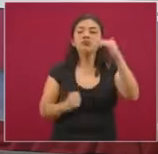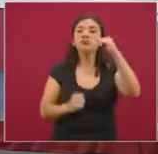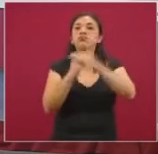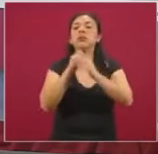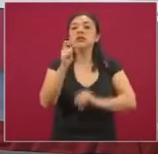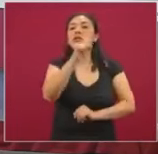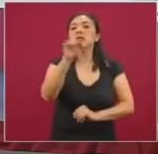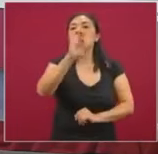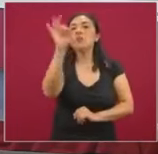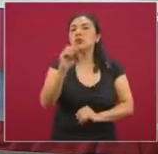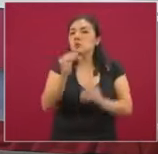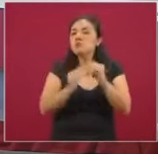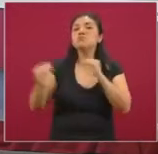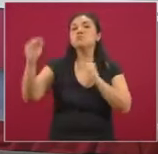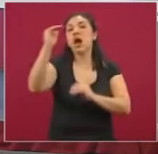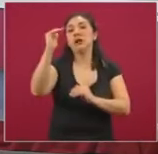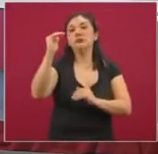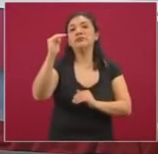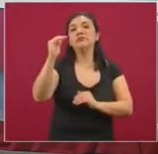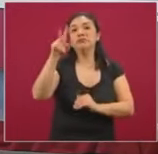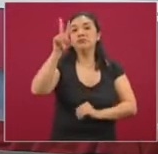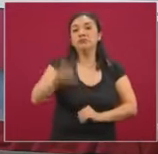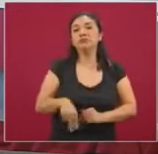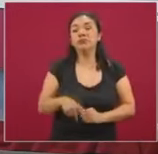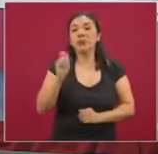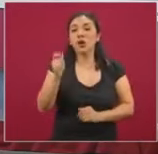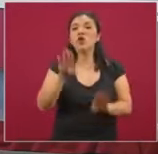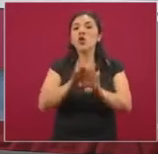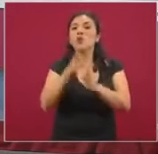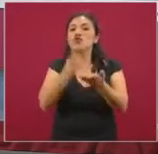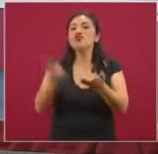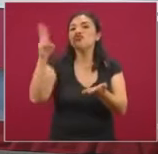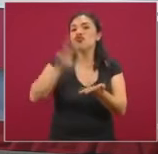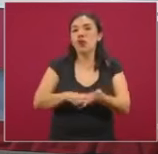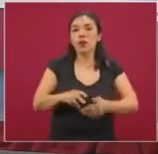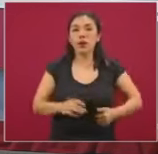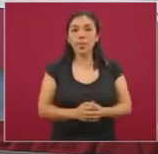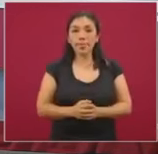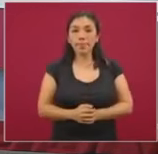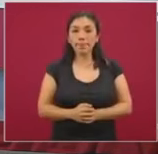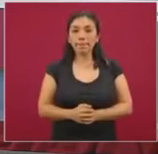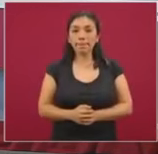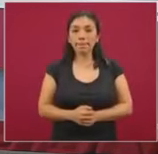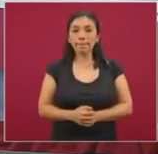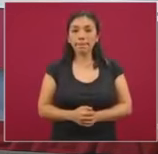del 100% o ligeramente del 100%, o sea, del doble. La siguiente, por favor.